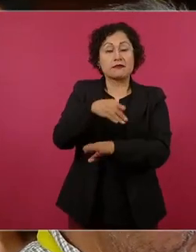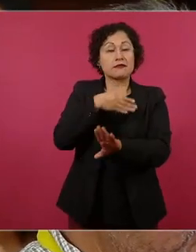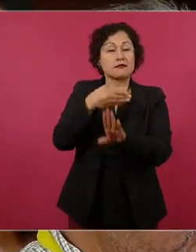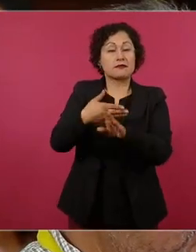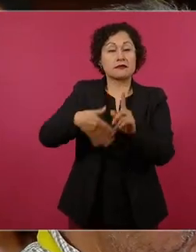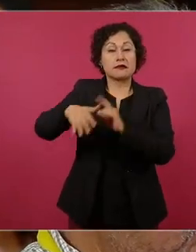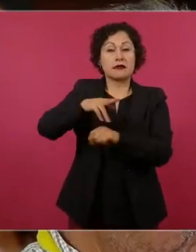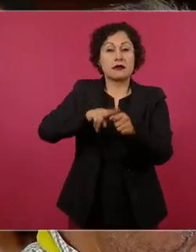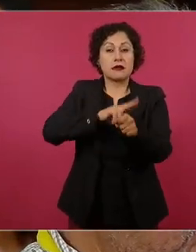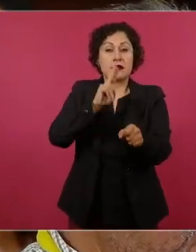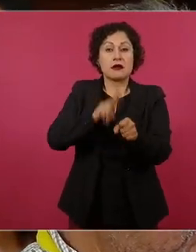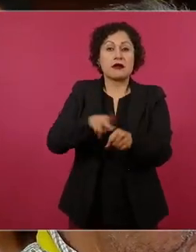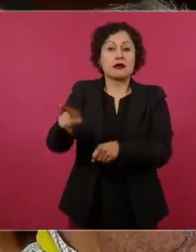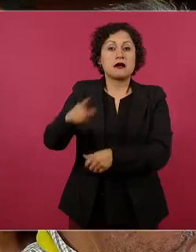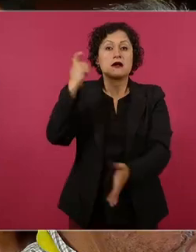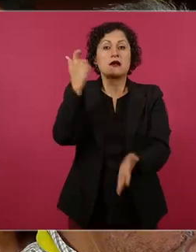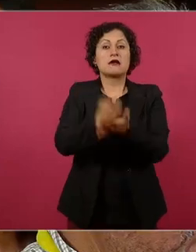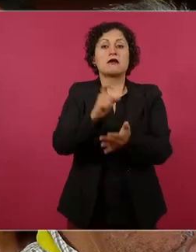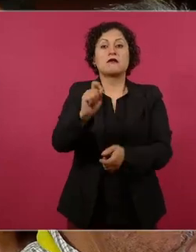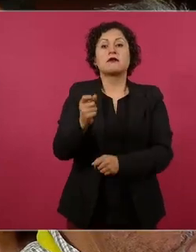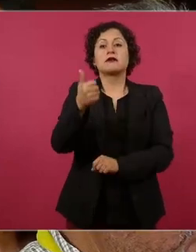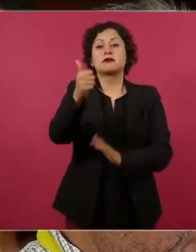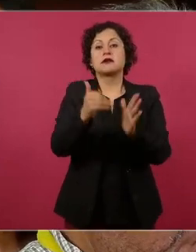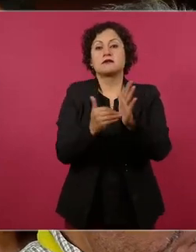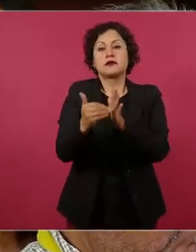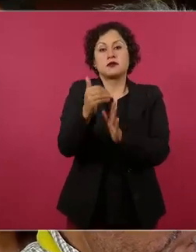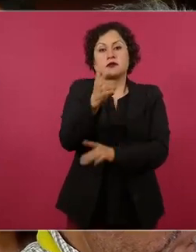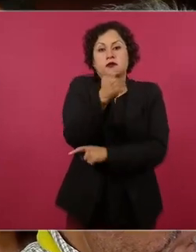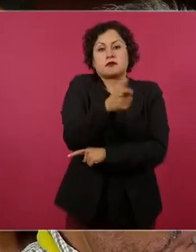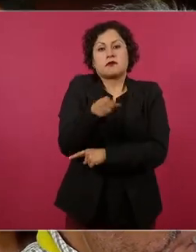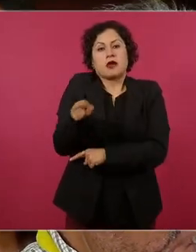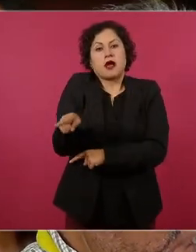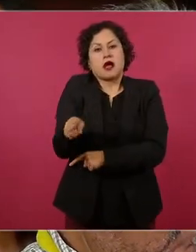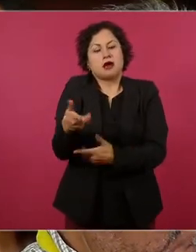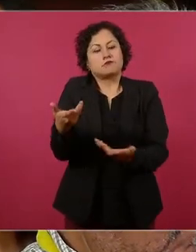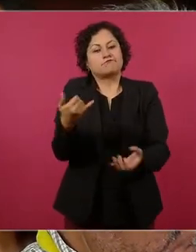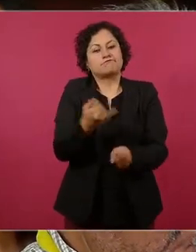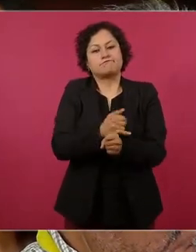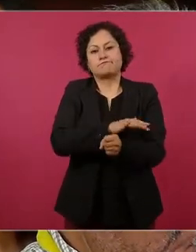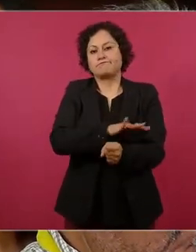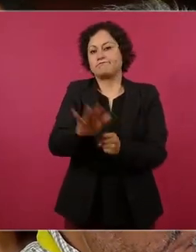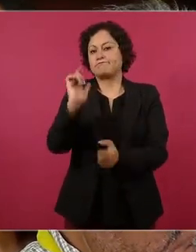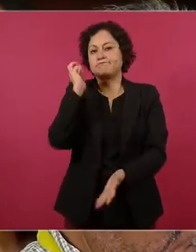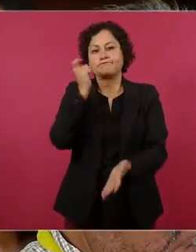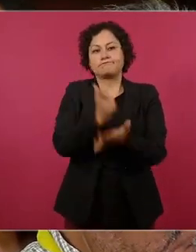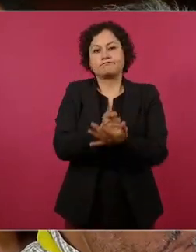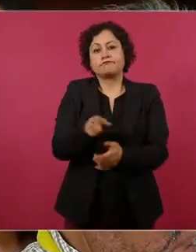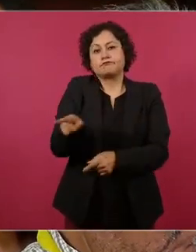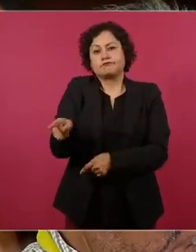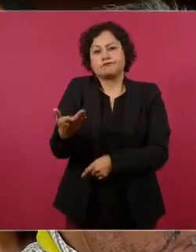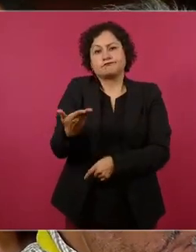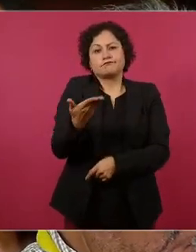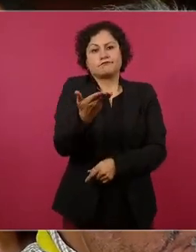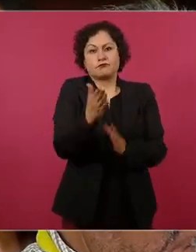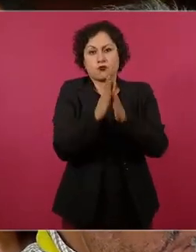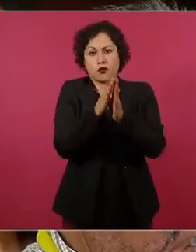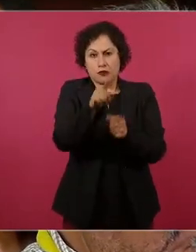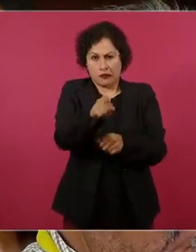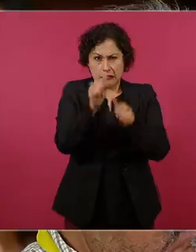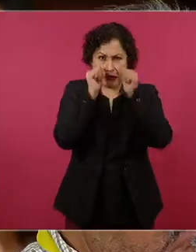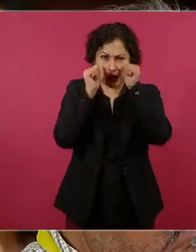a 26 millones de pesos, cantidad que es imposible pagar, por lo cual le pide que si puede ser